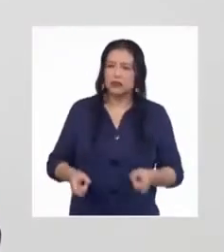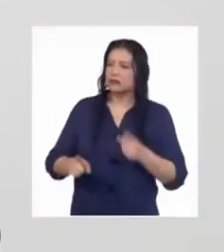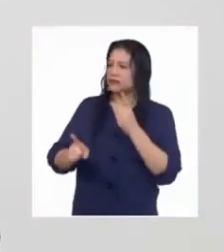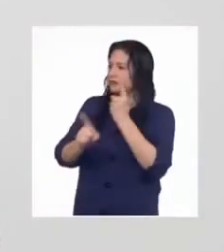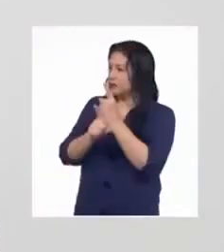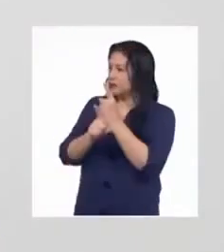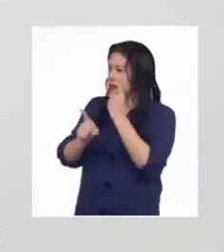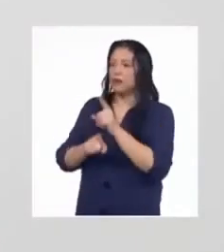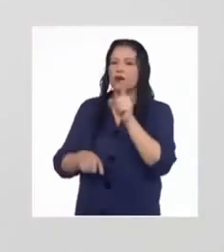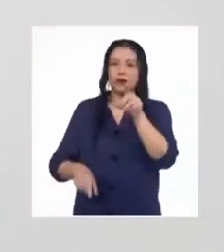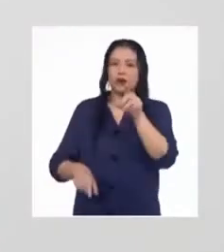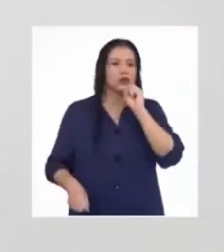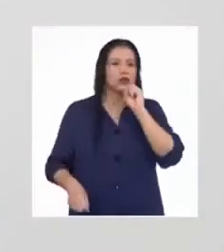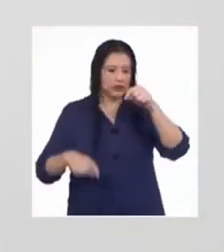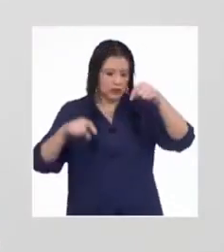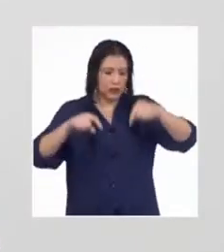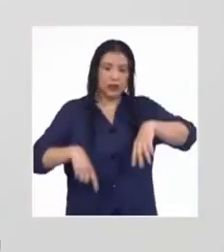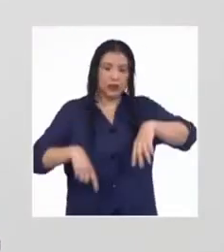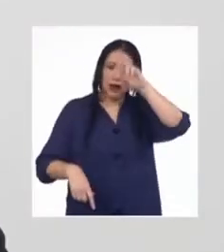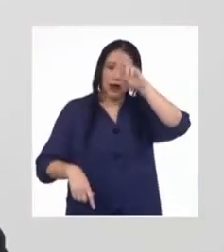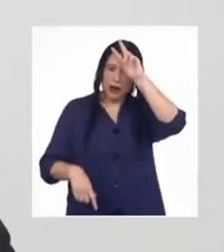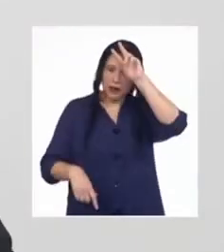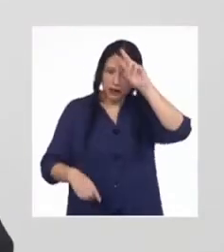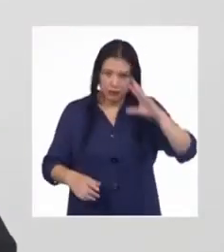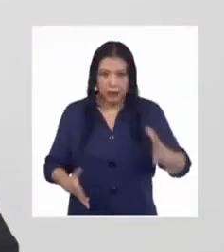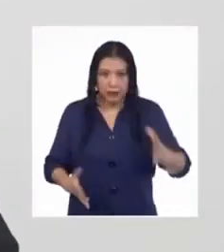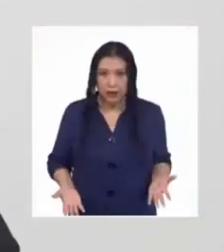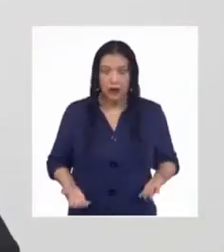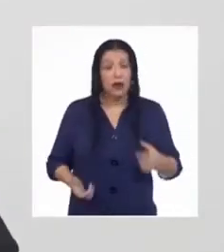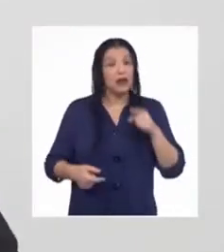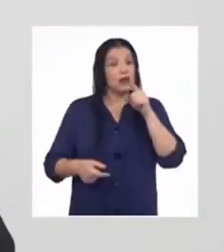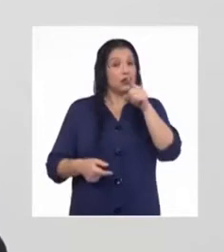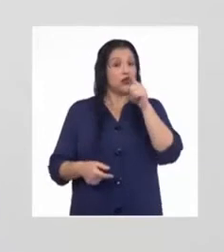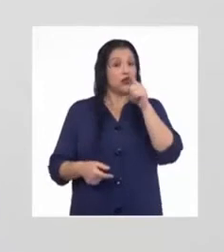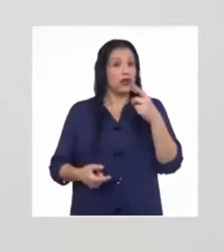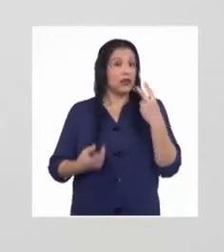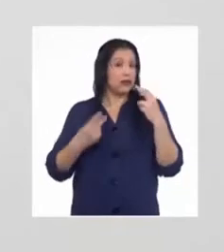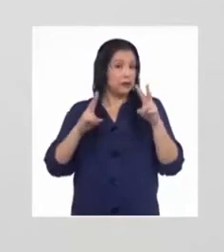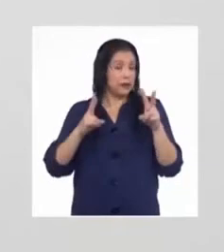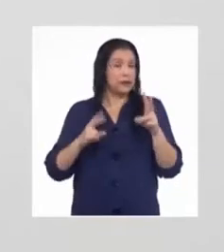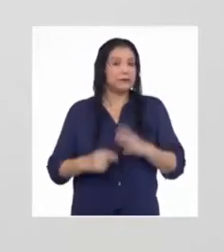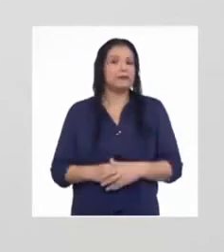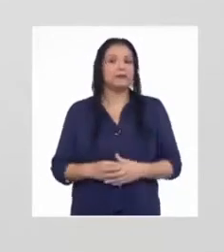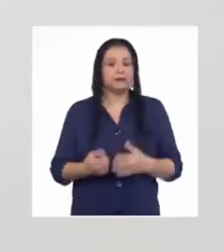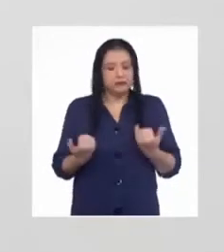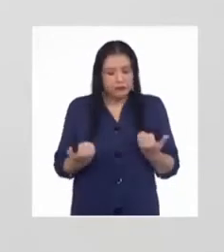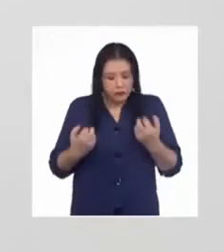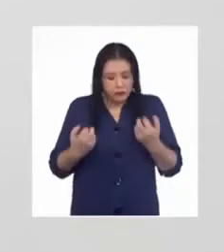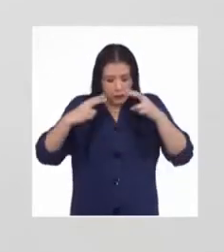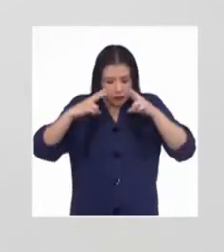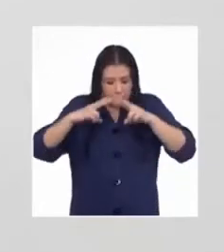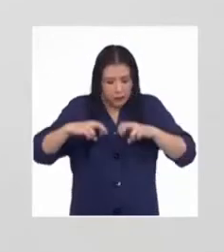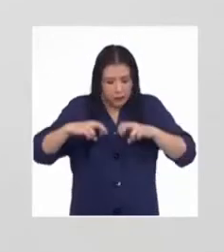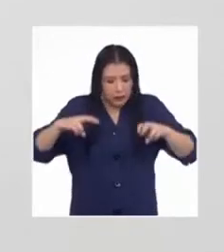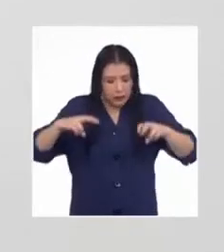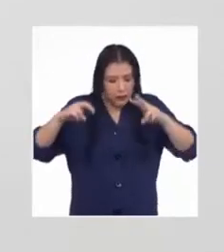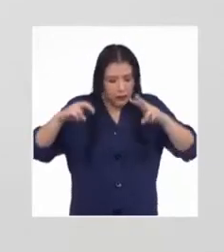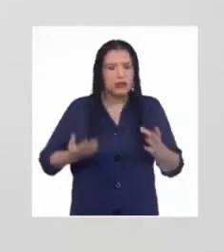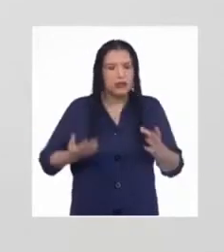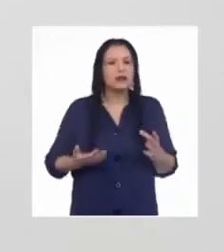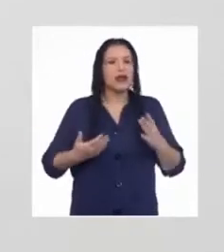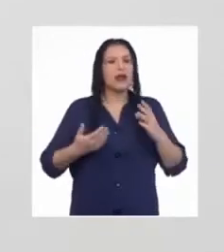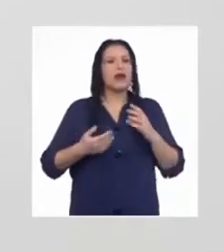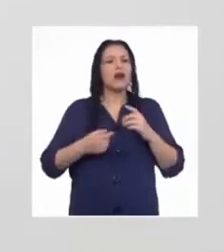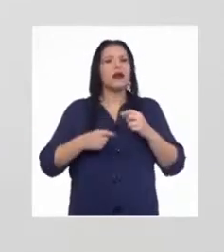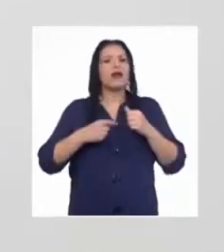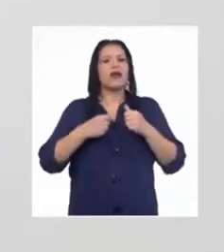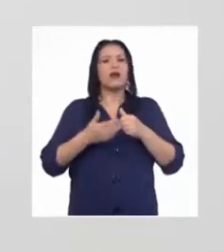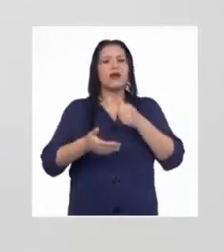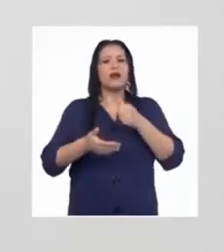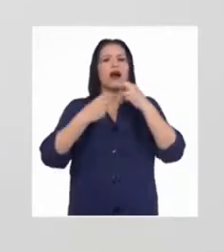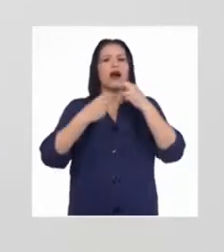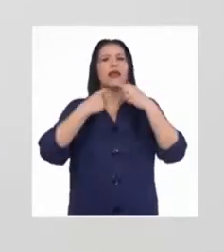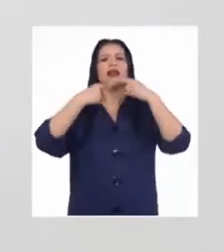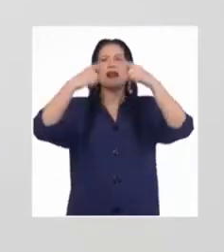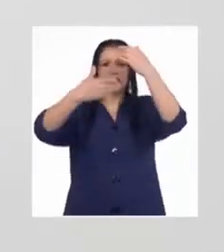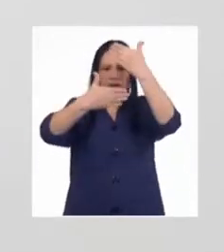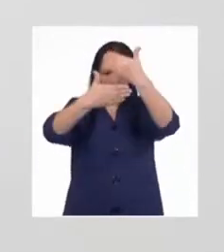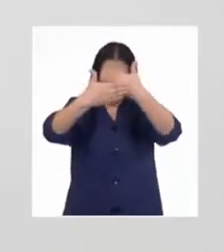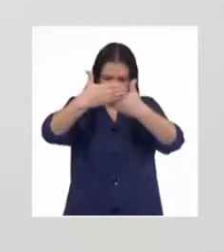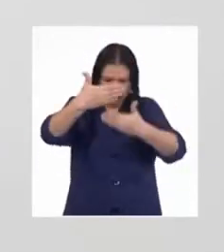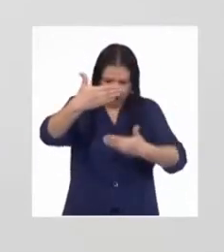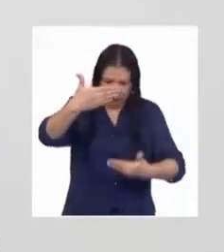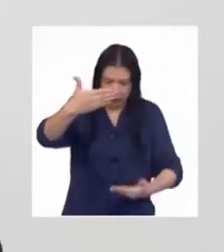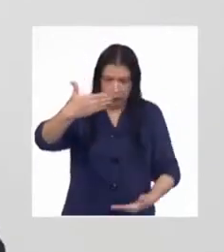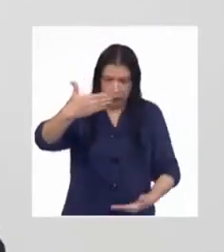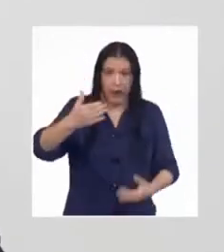que menciones a nuestro país. Si se dan cuenta, hemos analizado extractos de una declaratoria